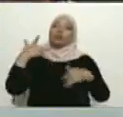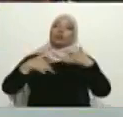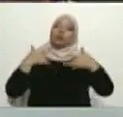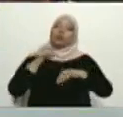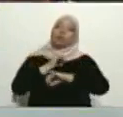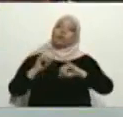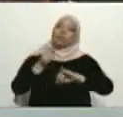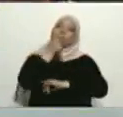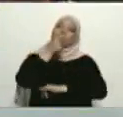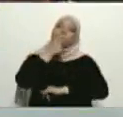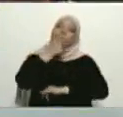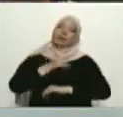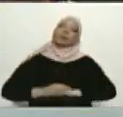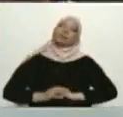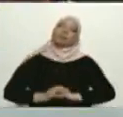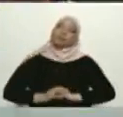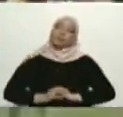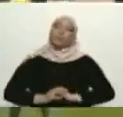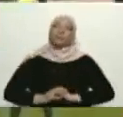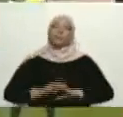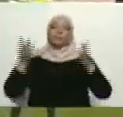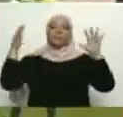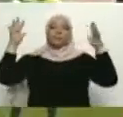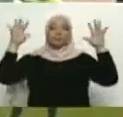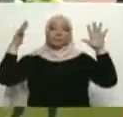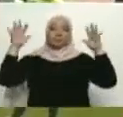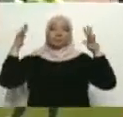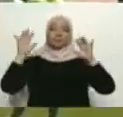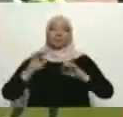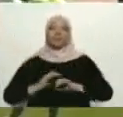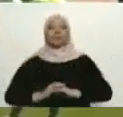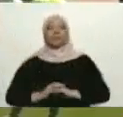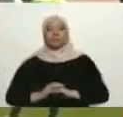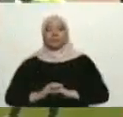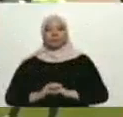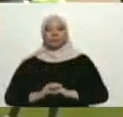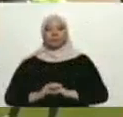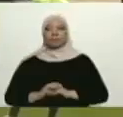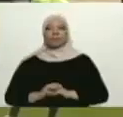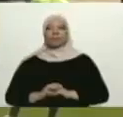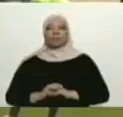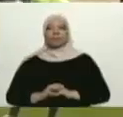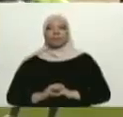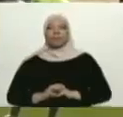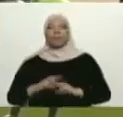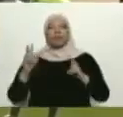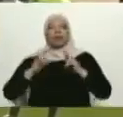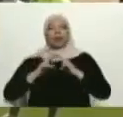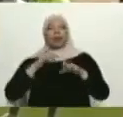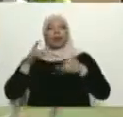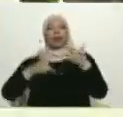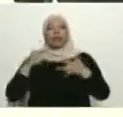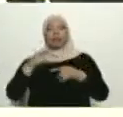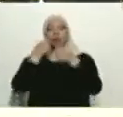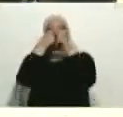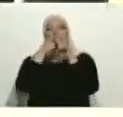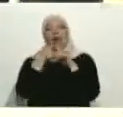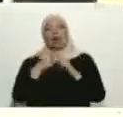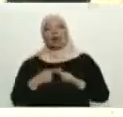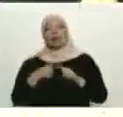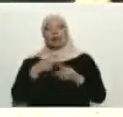extraordinarios eventos del carnaval bien es parte del balance que dan a conocer las autoridades de este